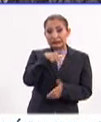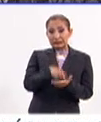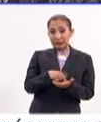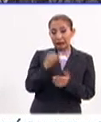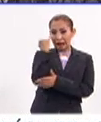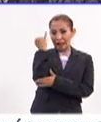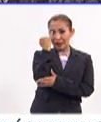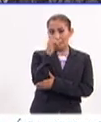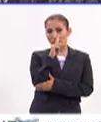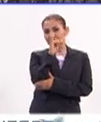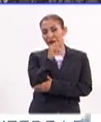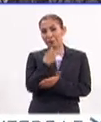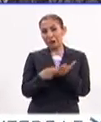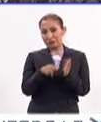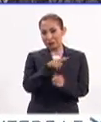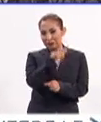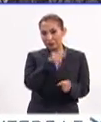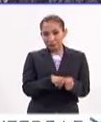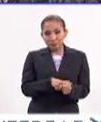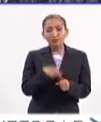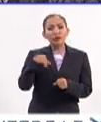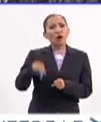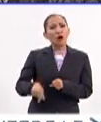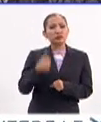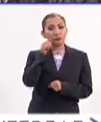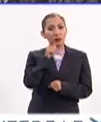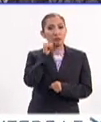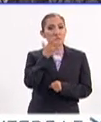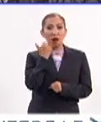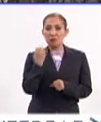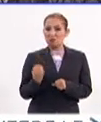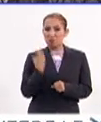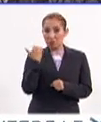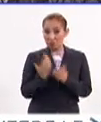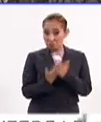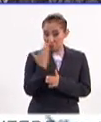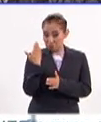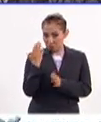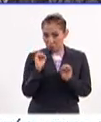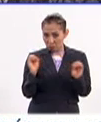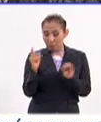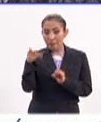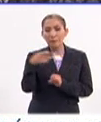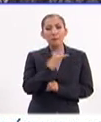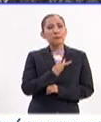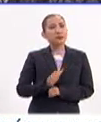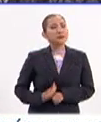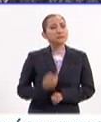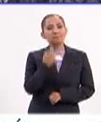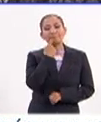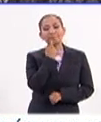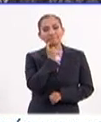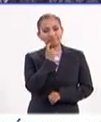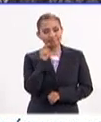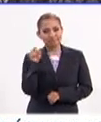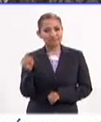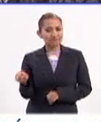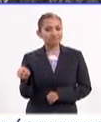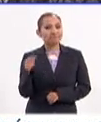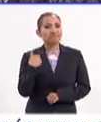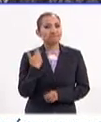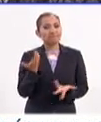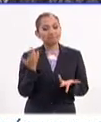en el Jardín Botánico del Palacio Nacional y hoy como tal no hubo una conferencia matutina, pero el presidente de la República, Andrés Manuel López